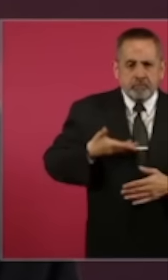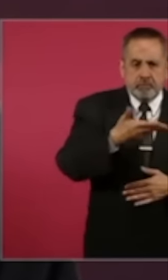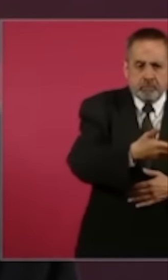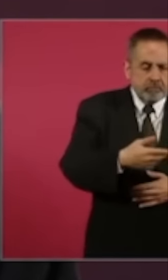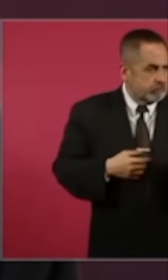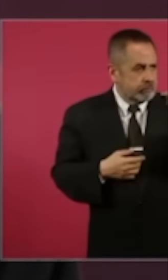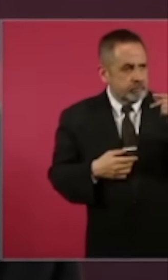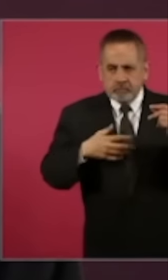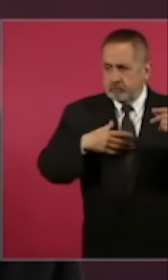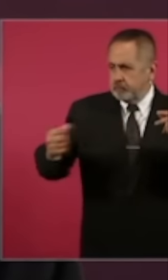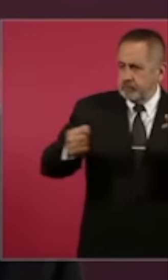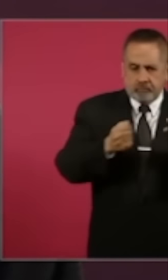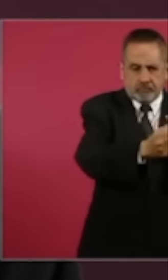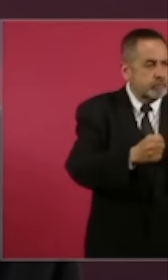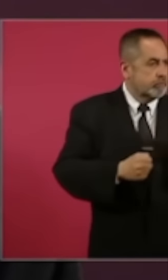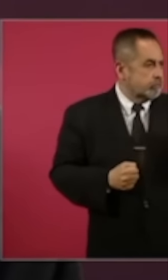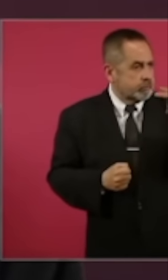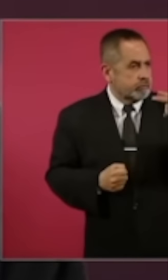puede.